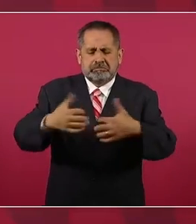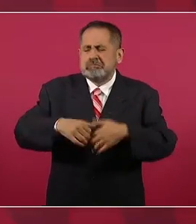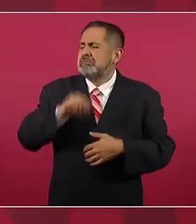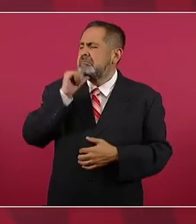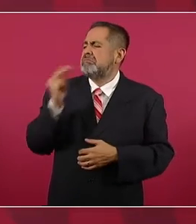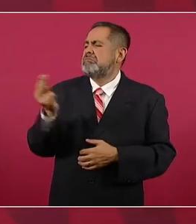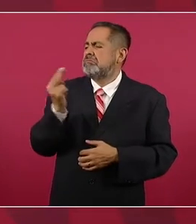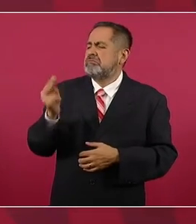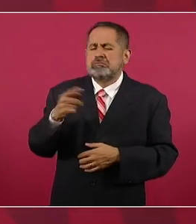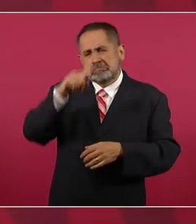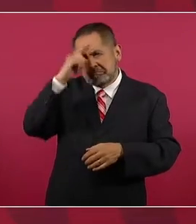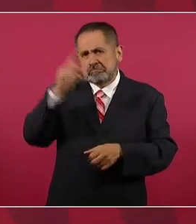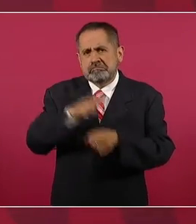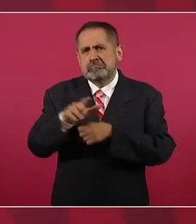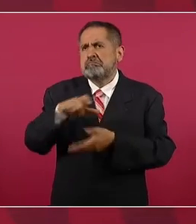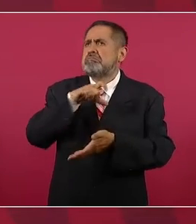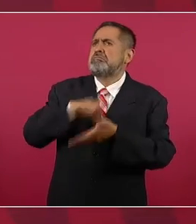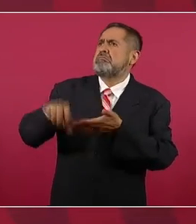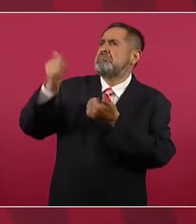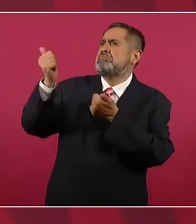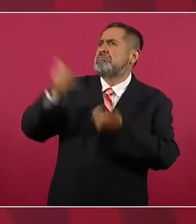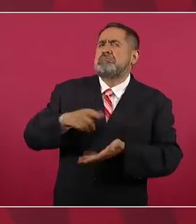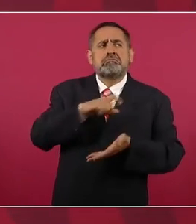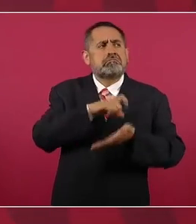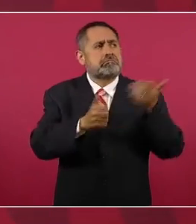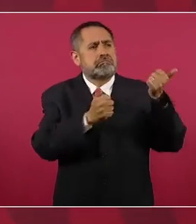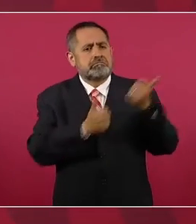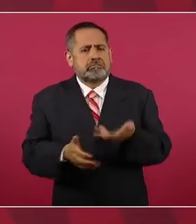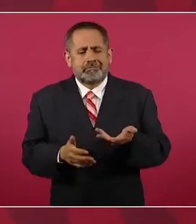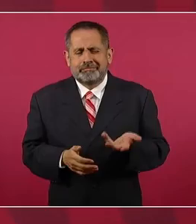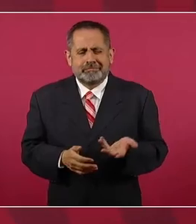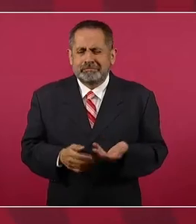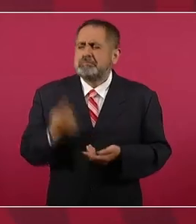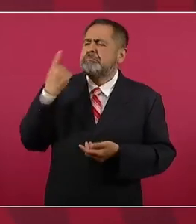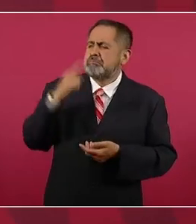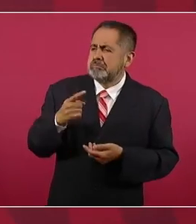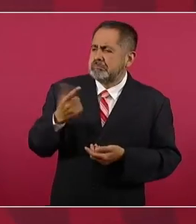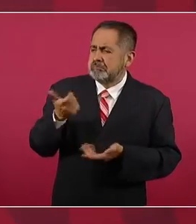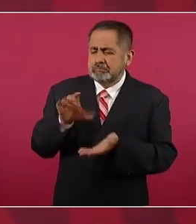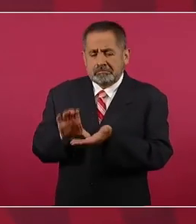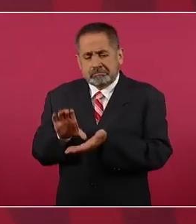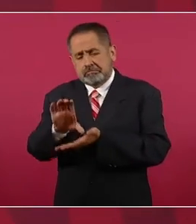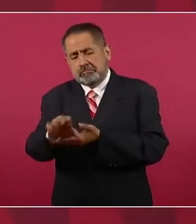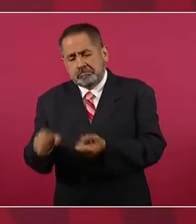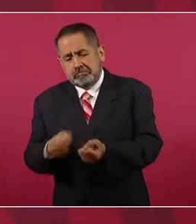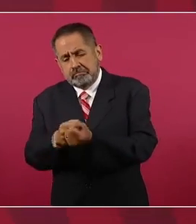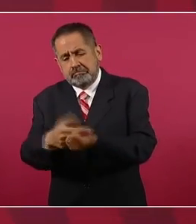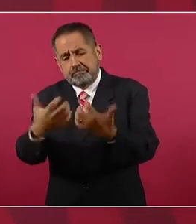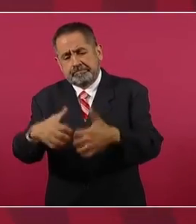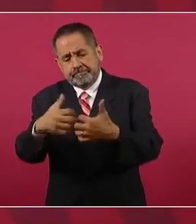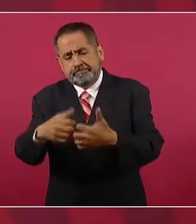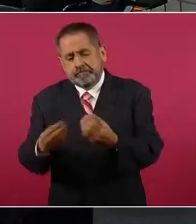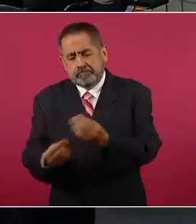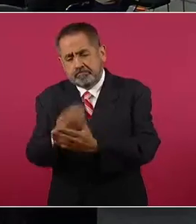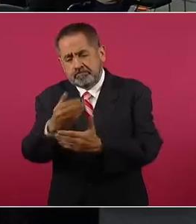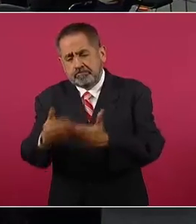producir en México o destinar fondos